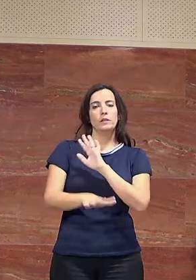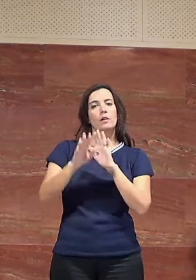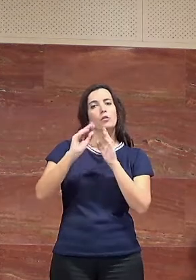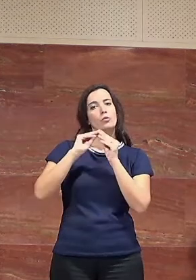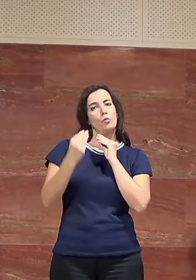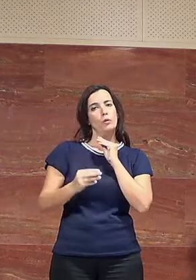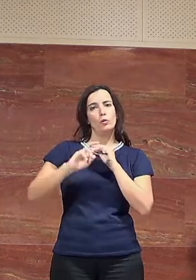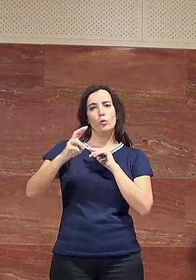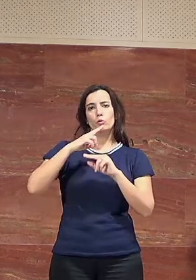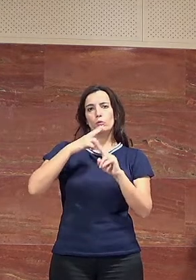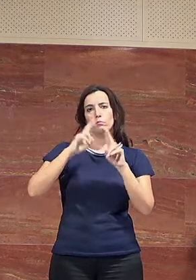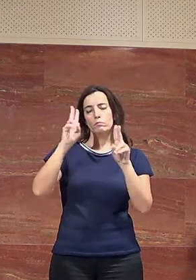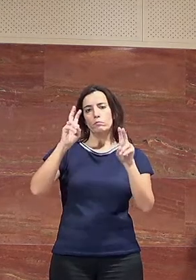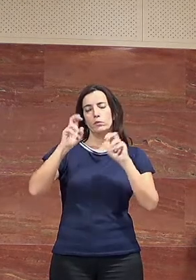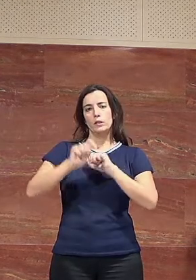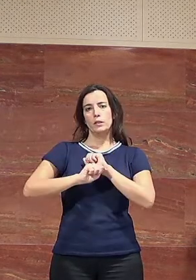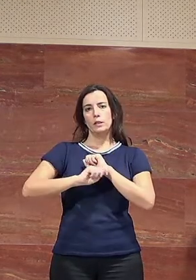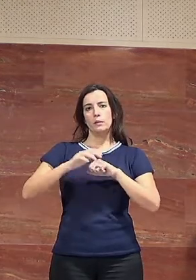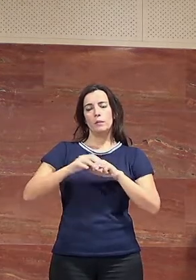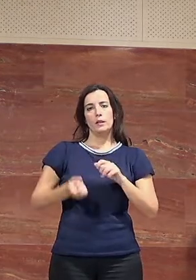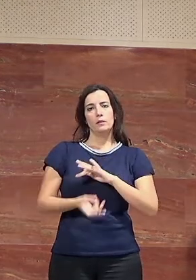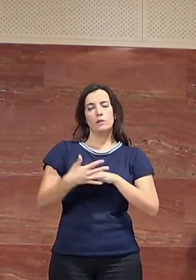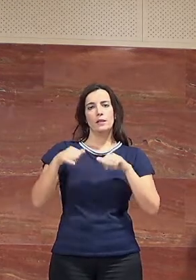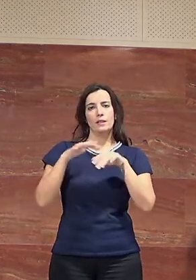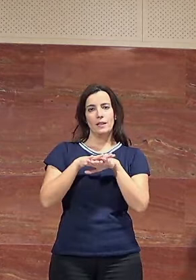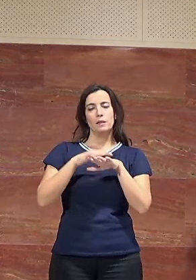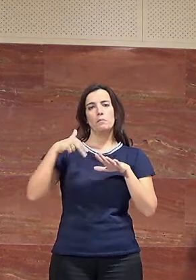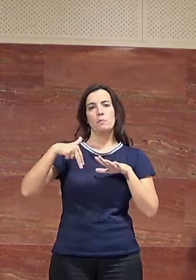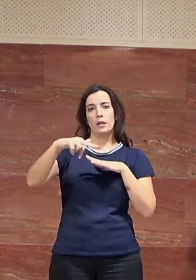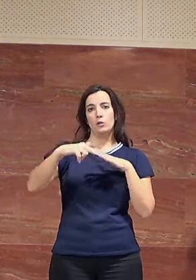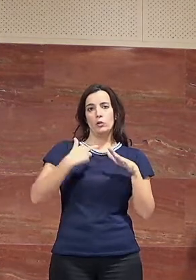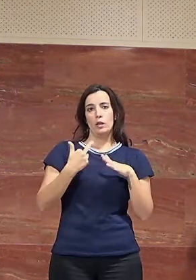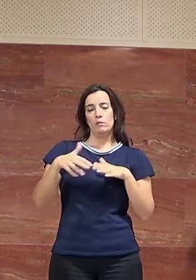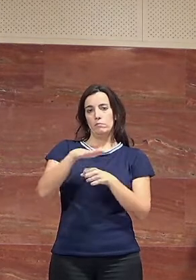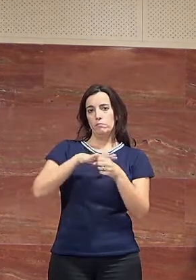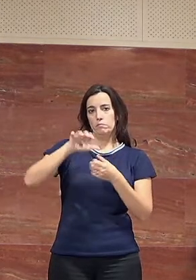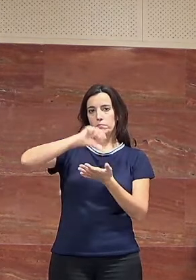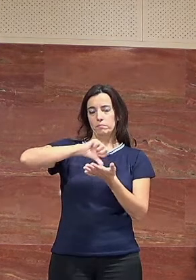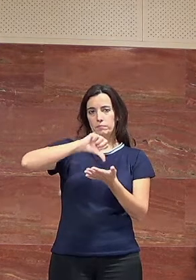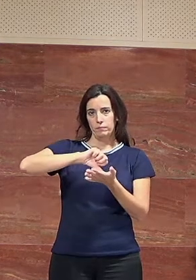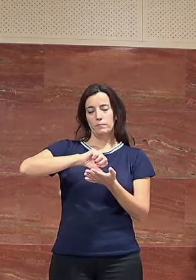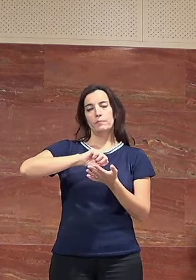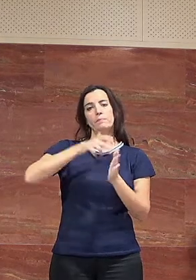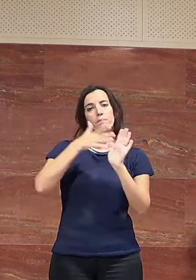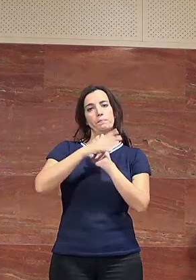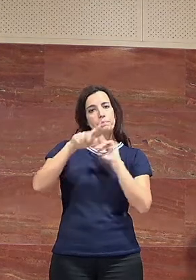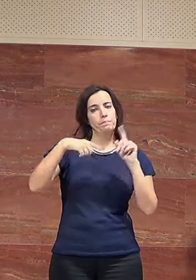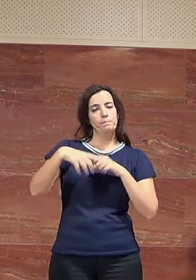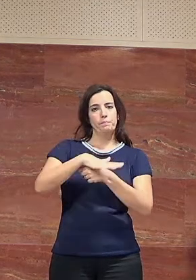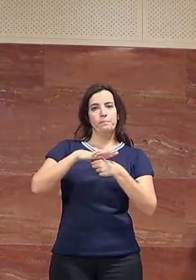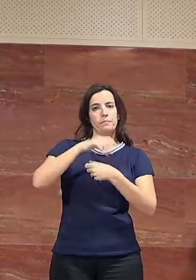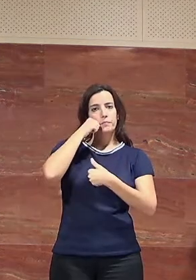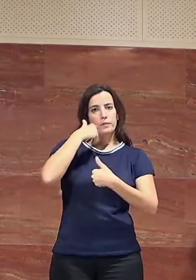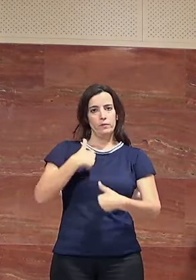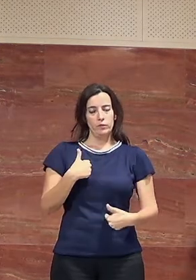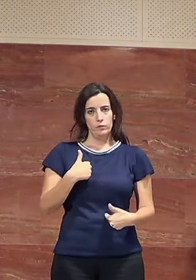hemos llamado la Estrategia para la creación de una red de itinerarios peatonales en la Almendra Central, que es, digamos, el siguiente ámbito físico